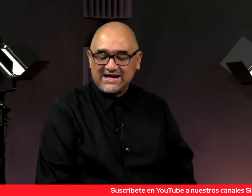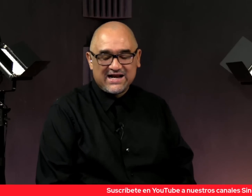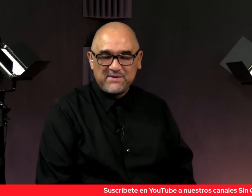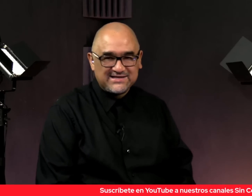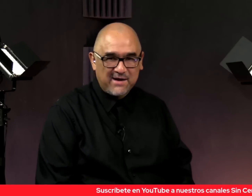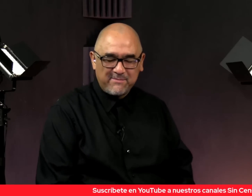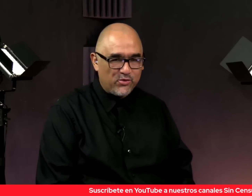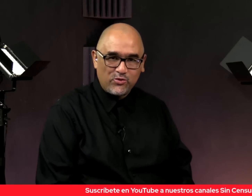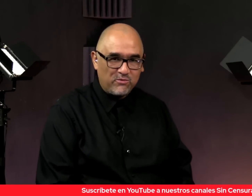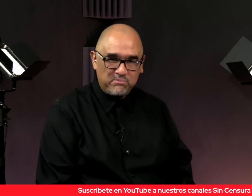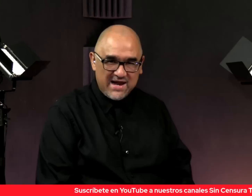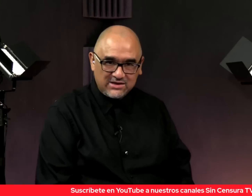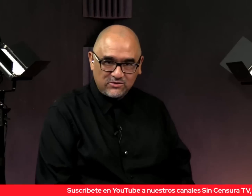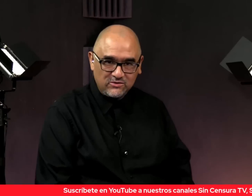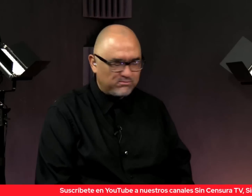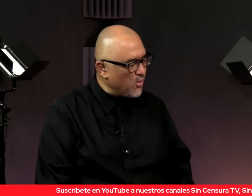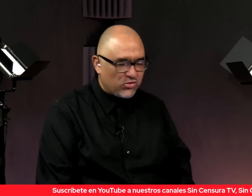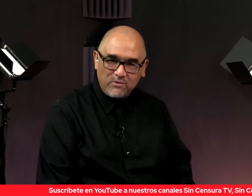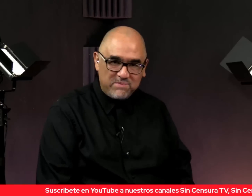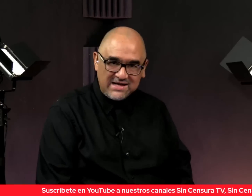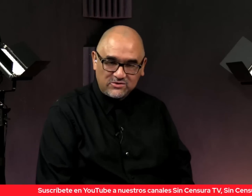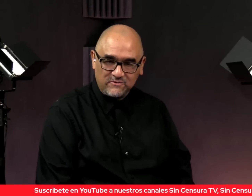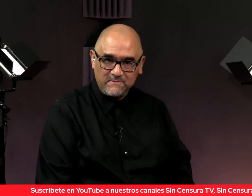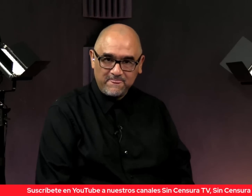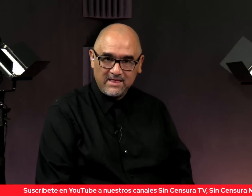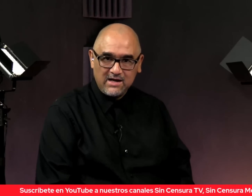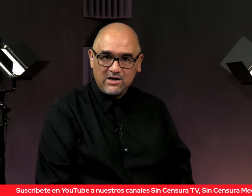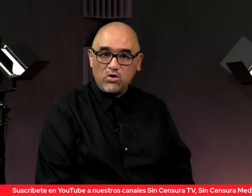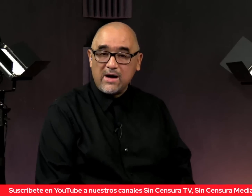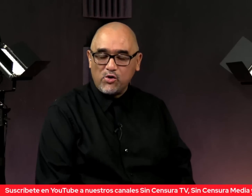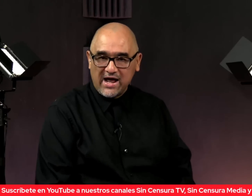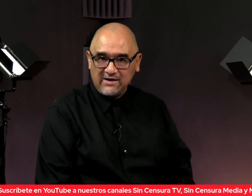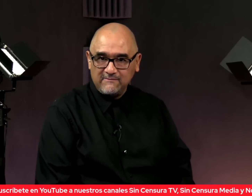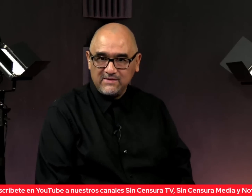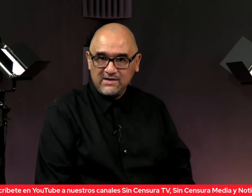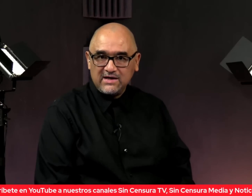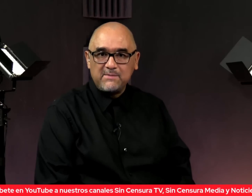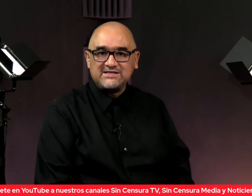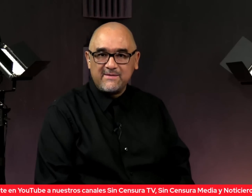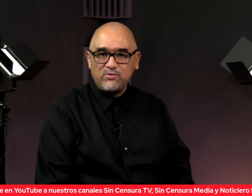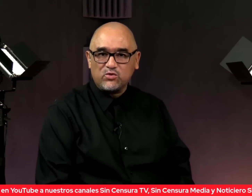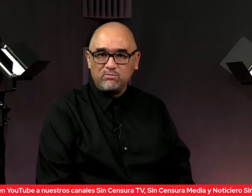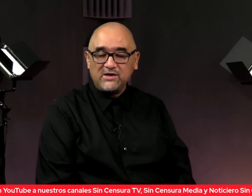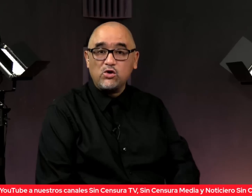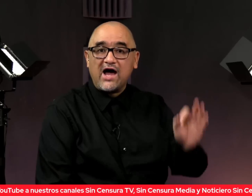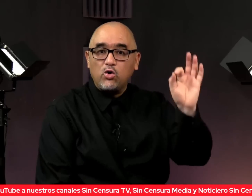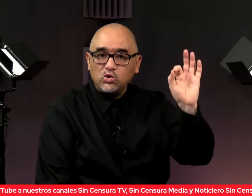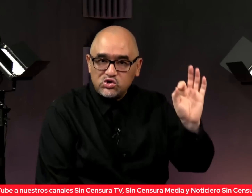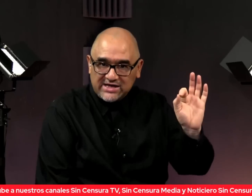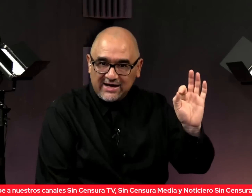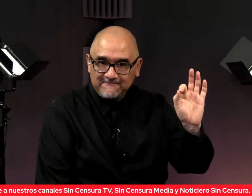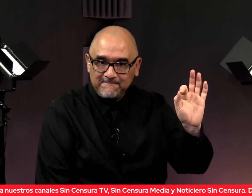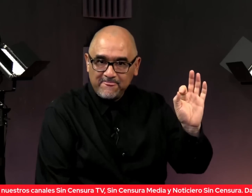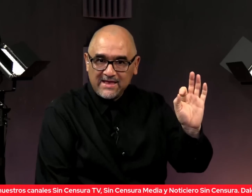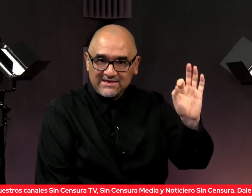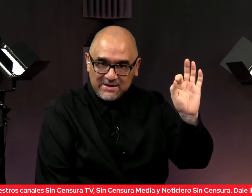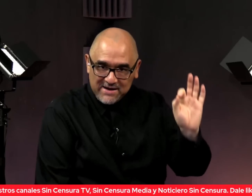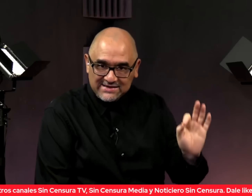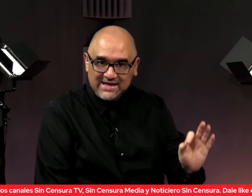Notimex rebasaba por completo lo laboral, rebasaba por completo la